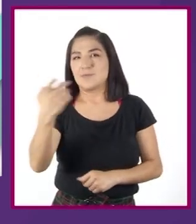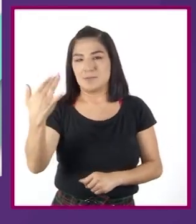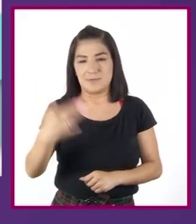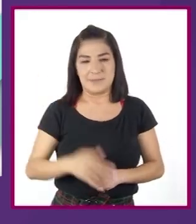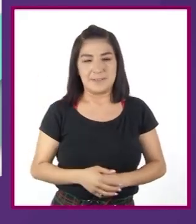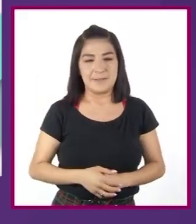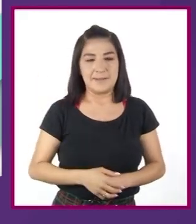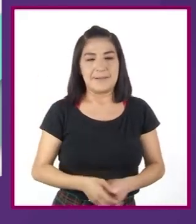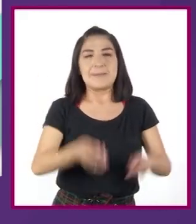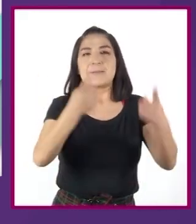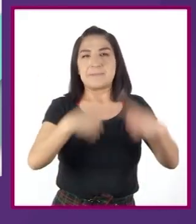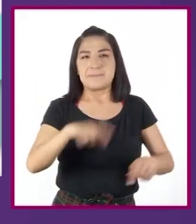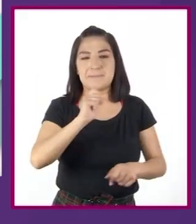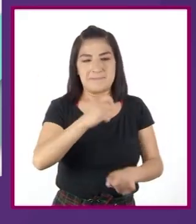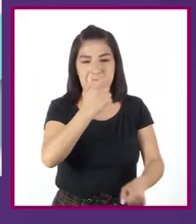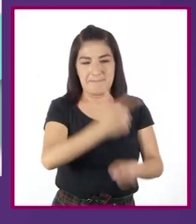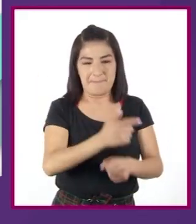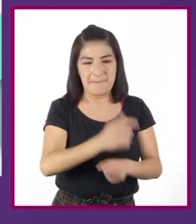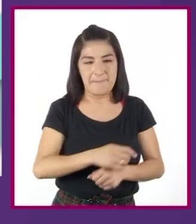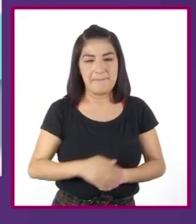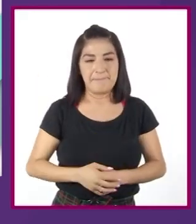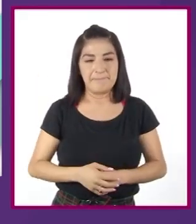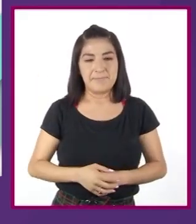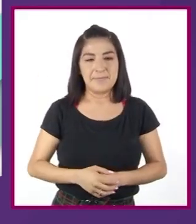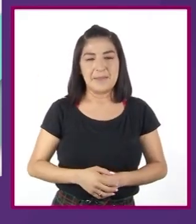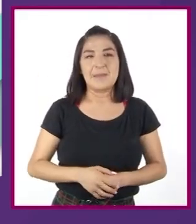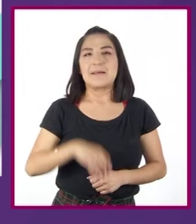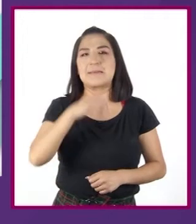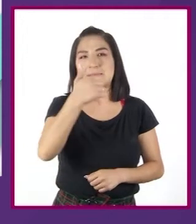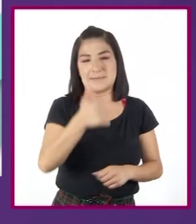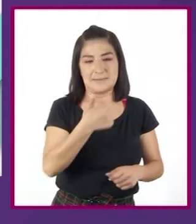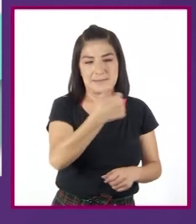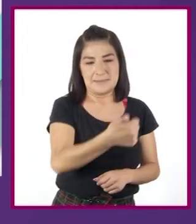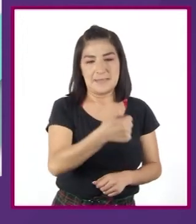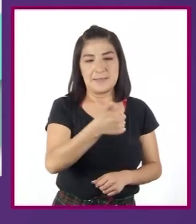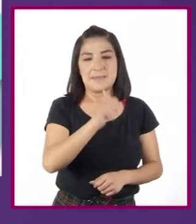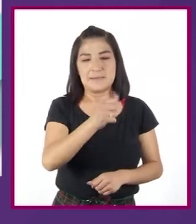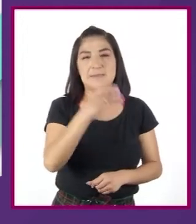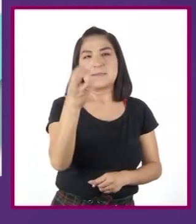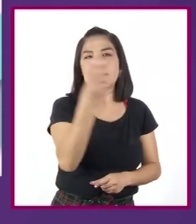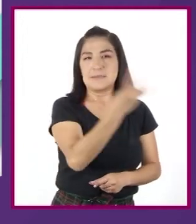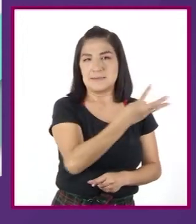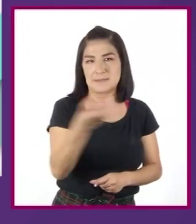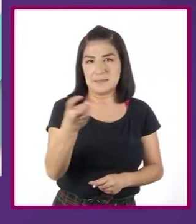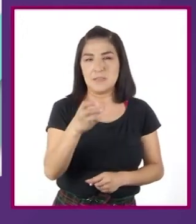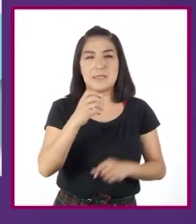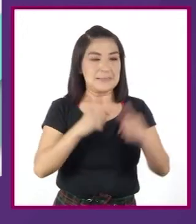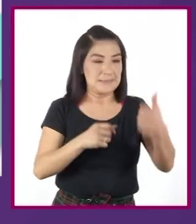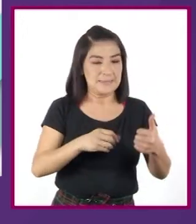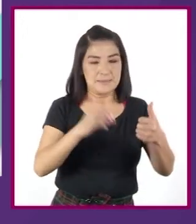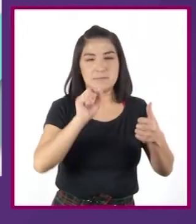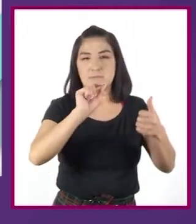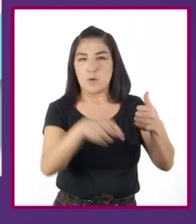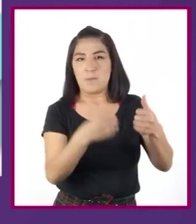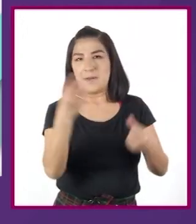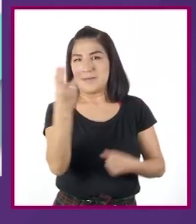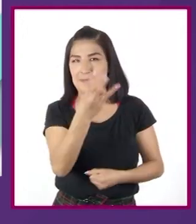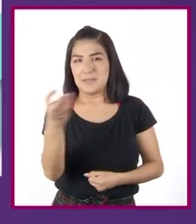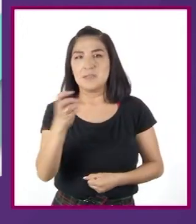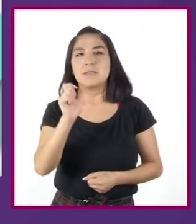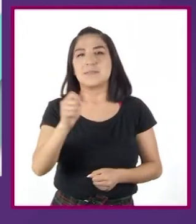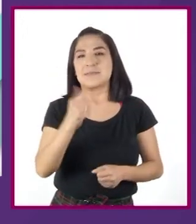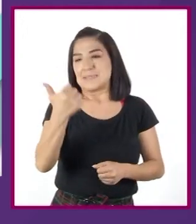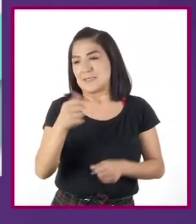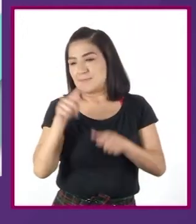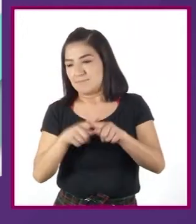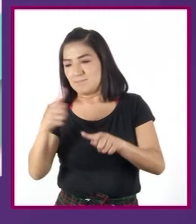Séptimo punto es 6,300, indicando que nos desplazaremos en el eje X 6